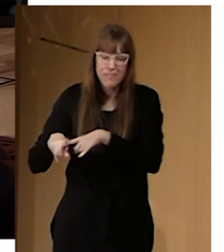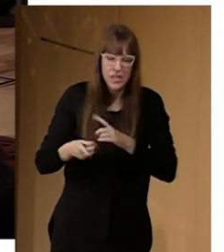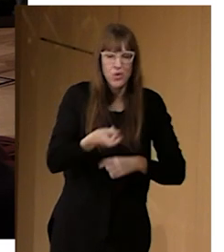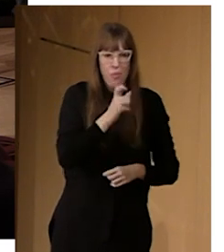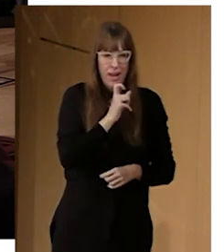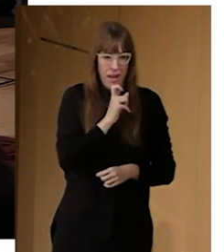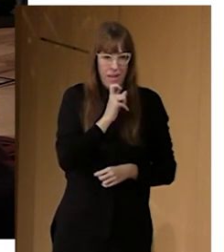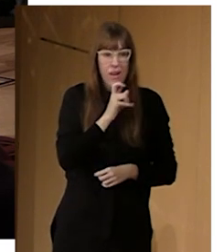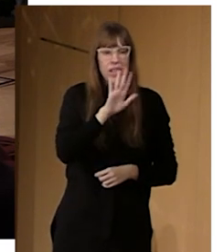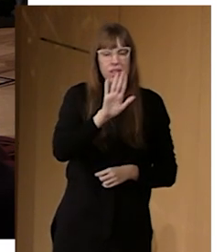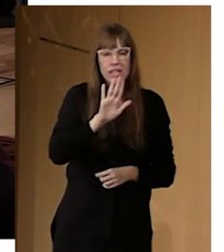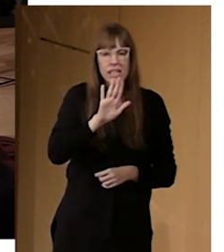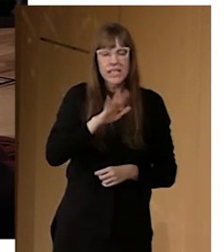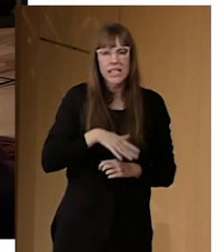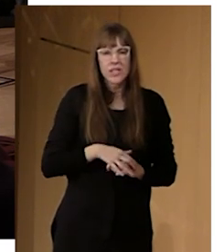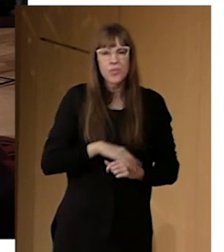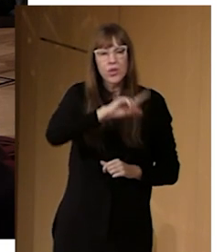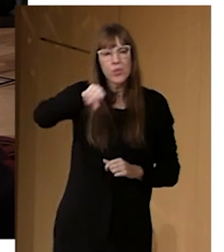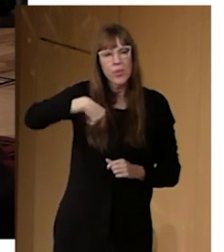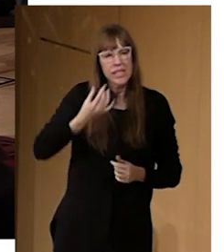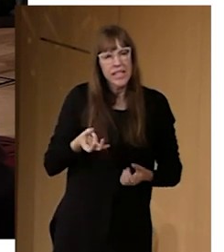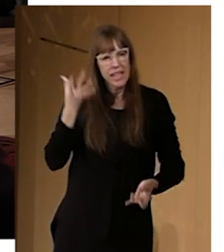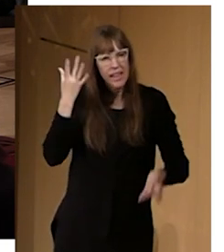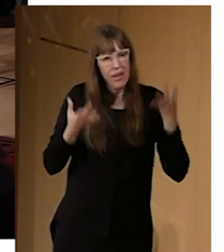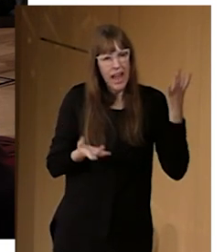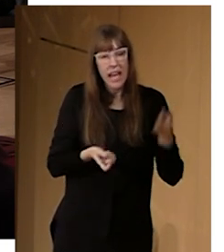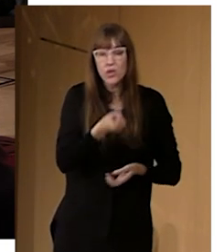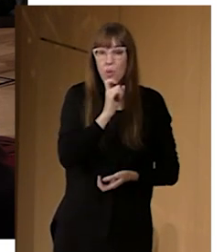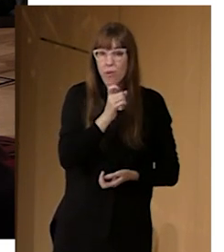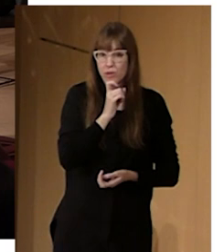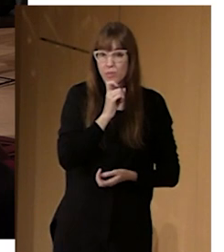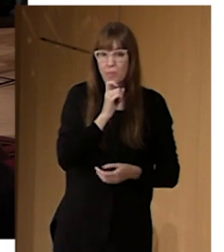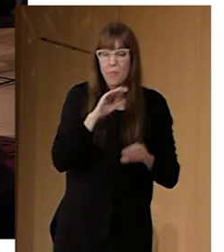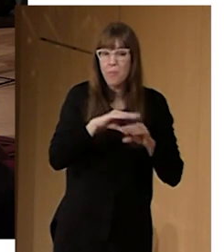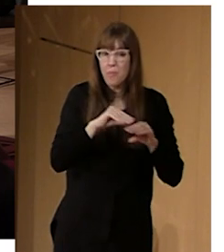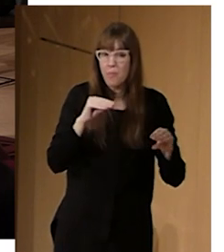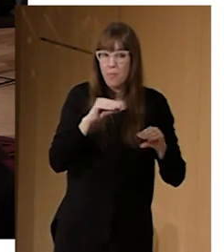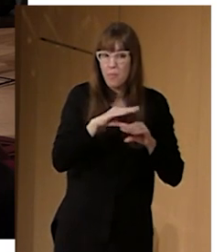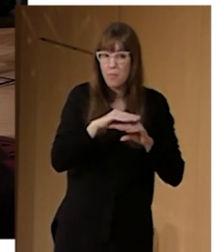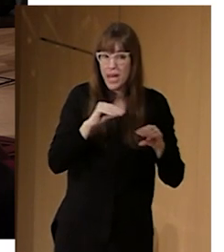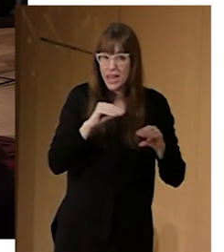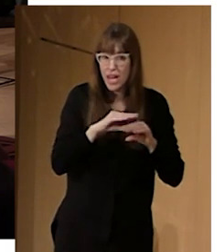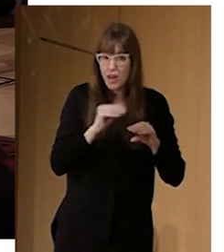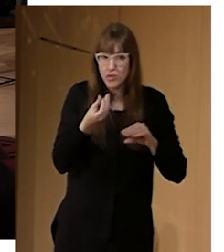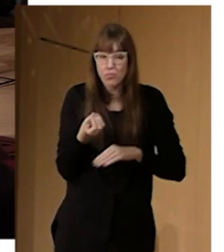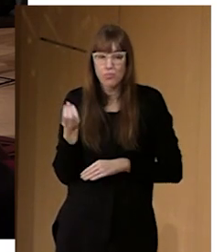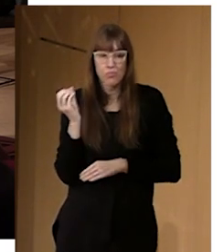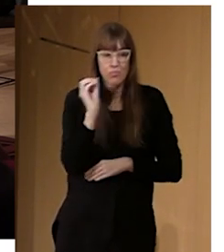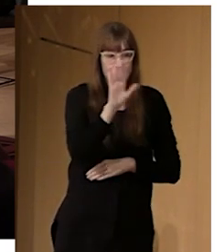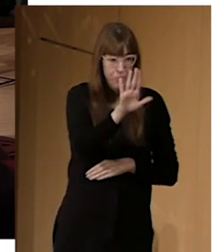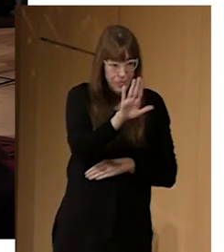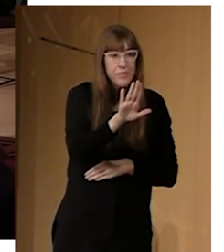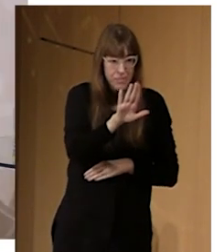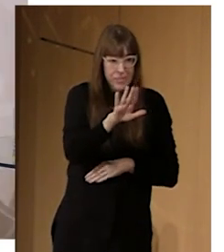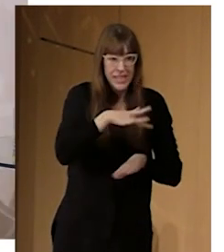visitas nuestras video actividades en el fondo son vídeos que lanzamos en el entorno digital que son actividades en sí